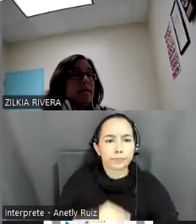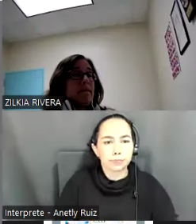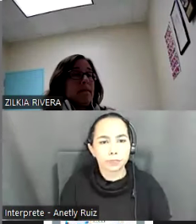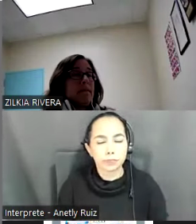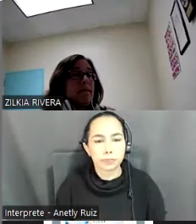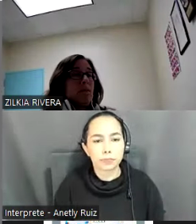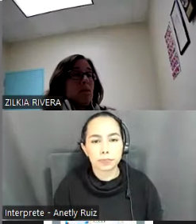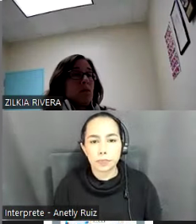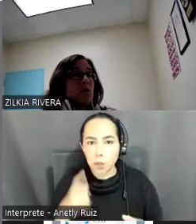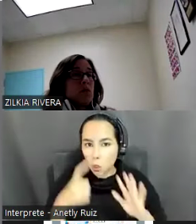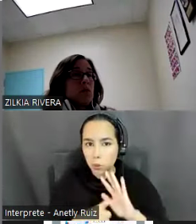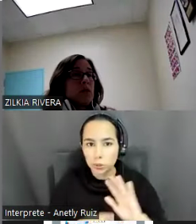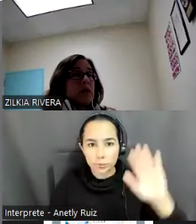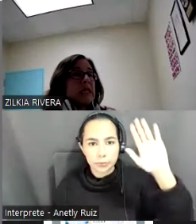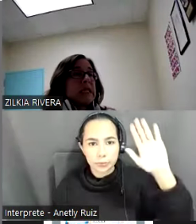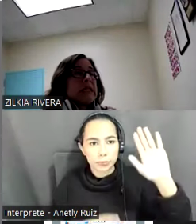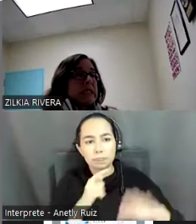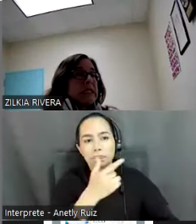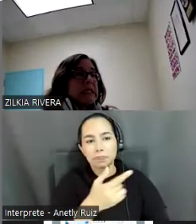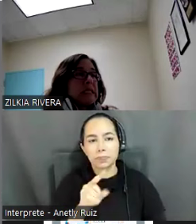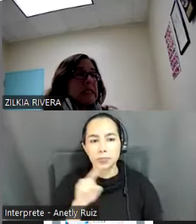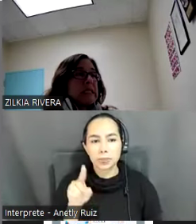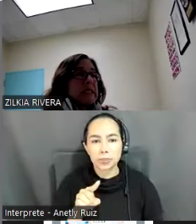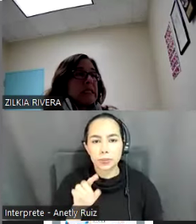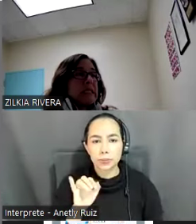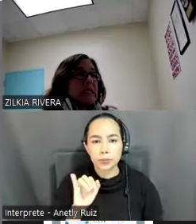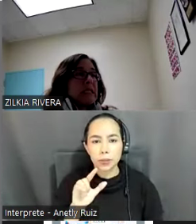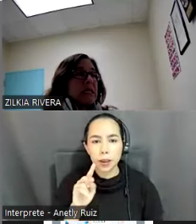Tengo una mano levantada, Silvia Rivera.